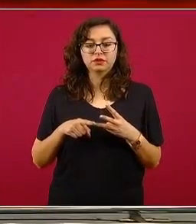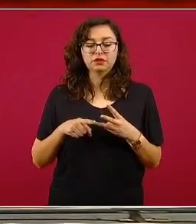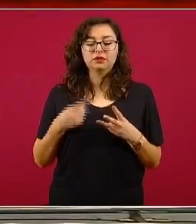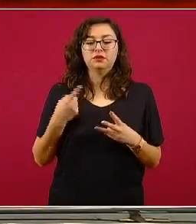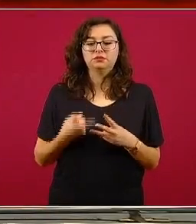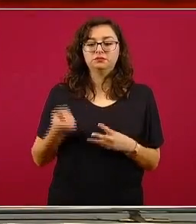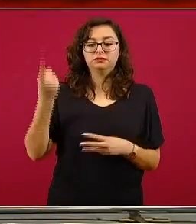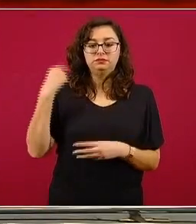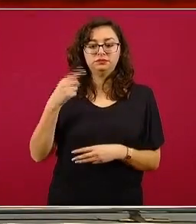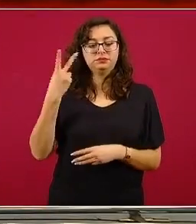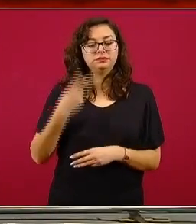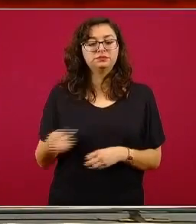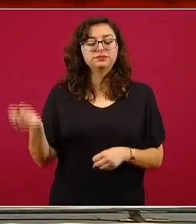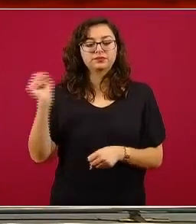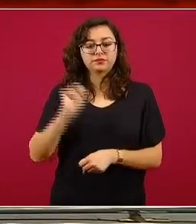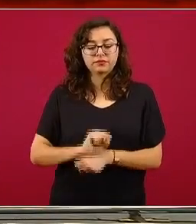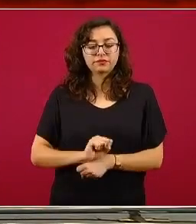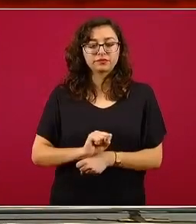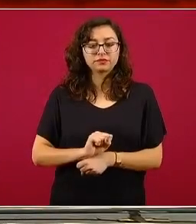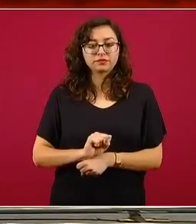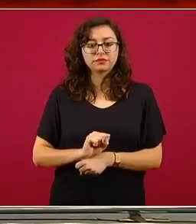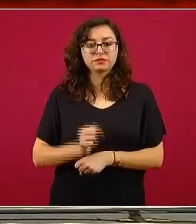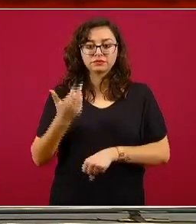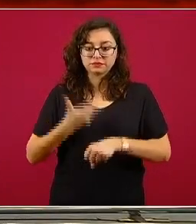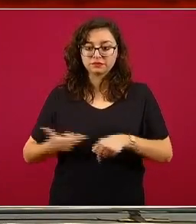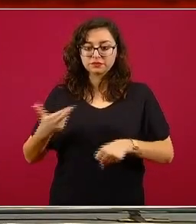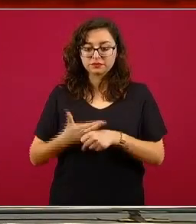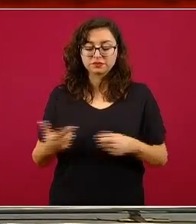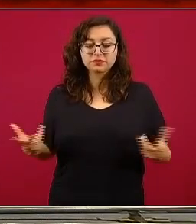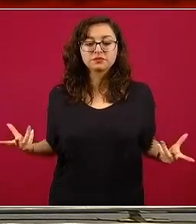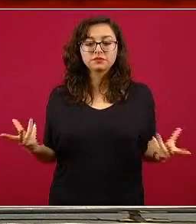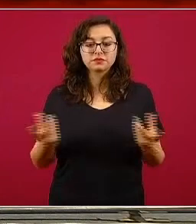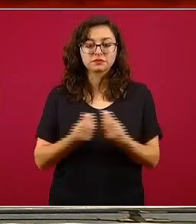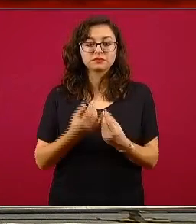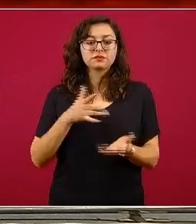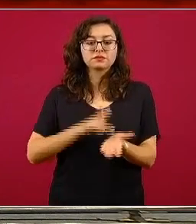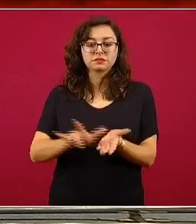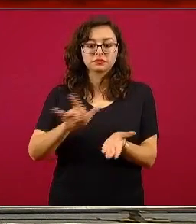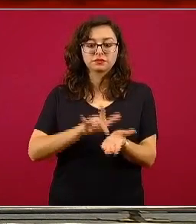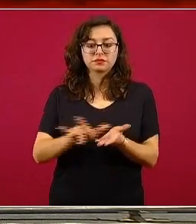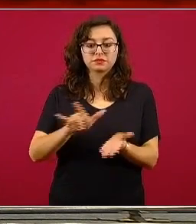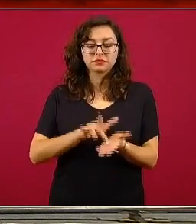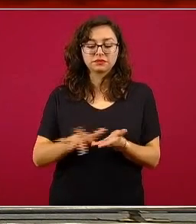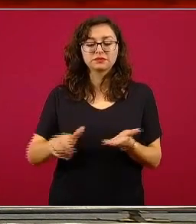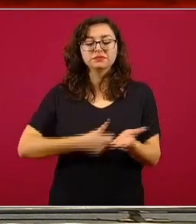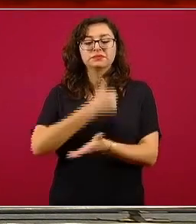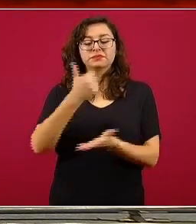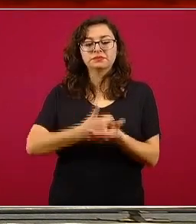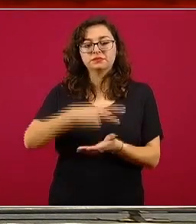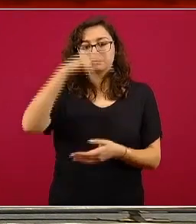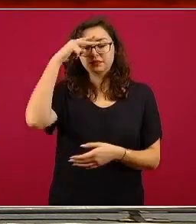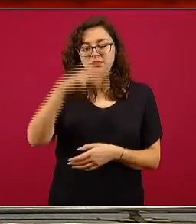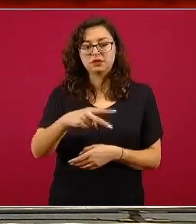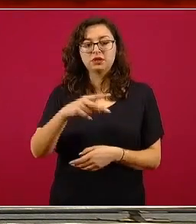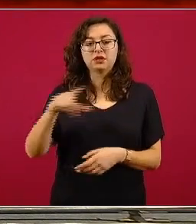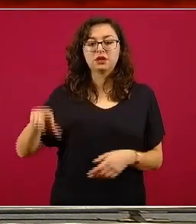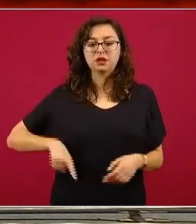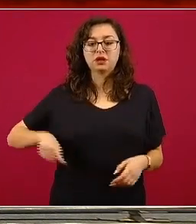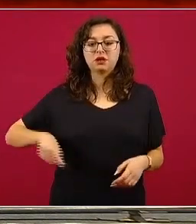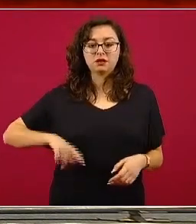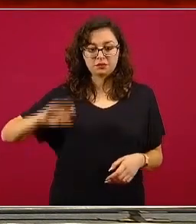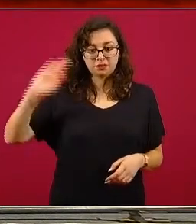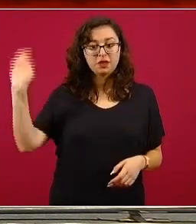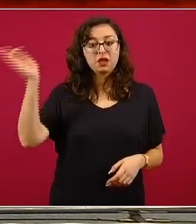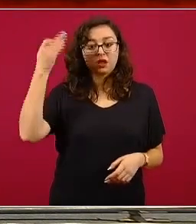2 semanas hicimos un operativo conjunto de apoyo a la Ciudad de México por parte del gobierno federal